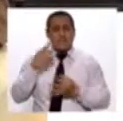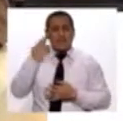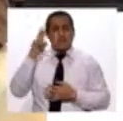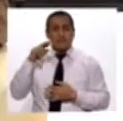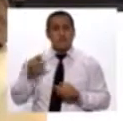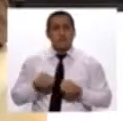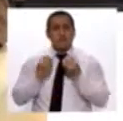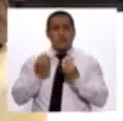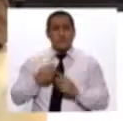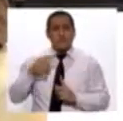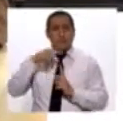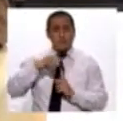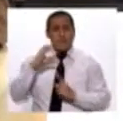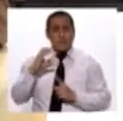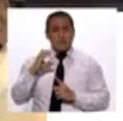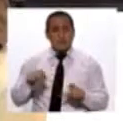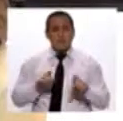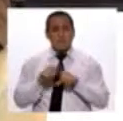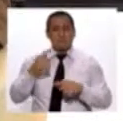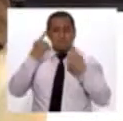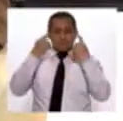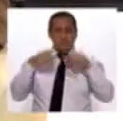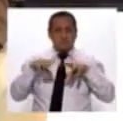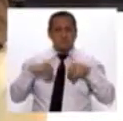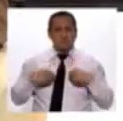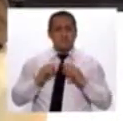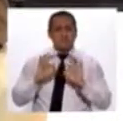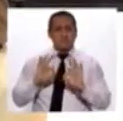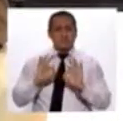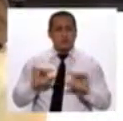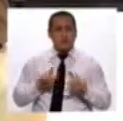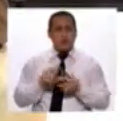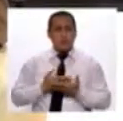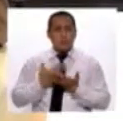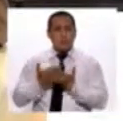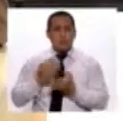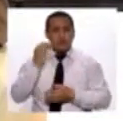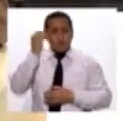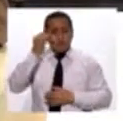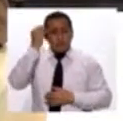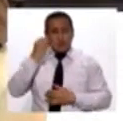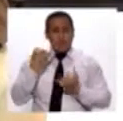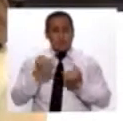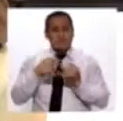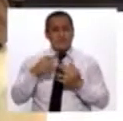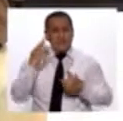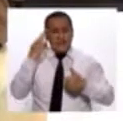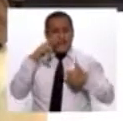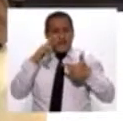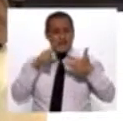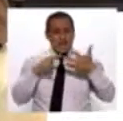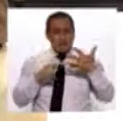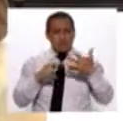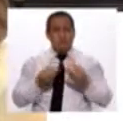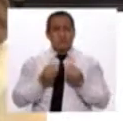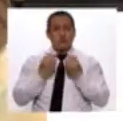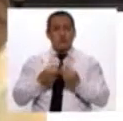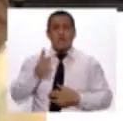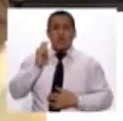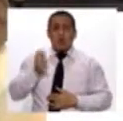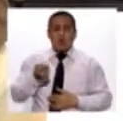las cuales el tribunal ha acertado, como él ha sustentado en su punto de vista, de las razones por las cuales solo